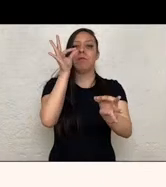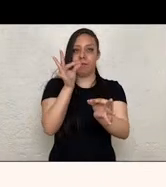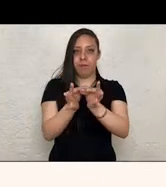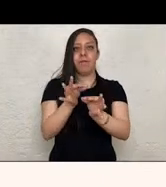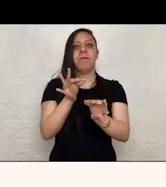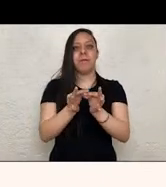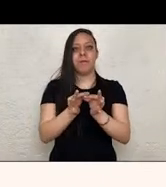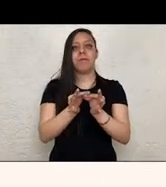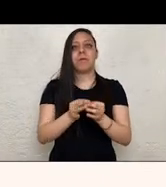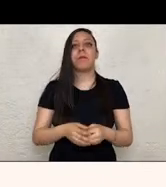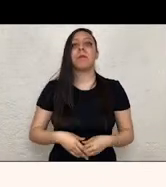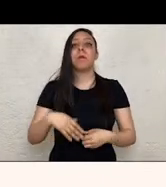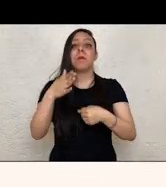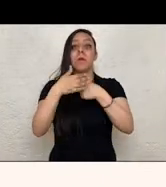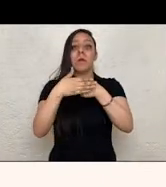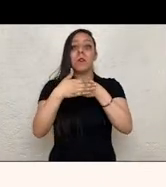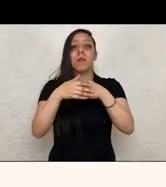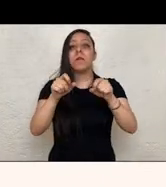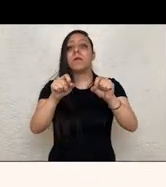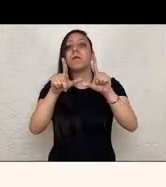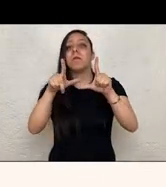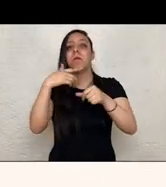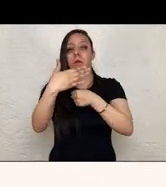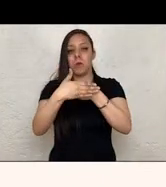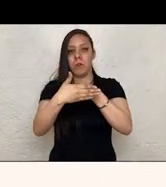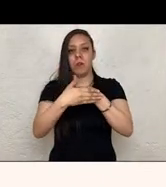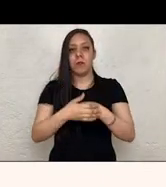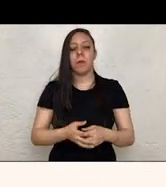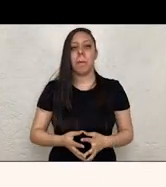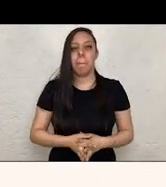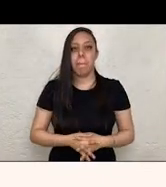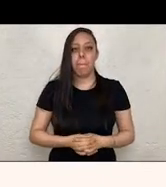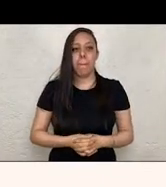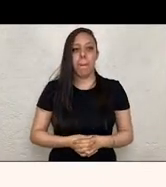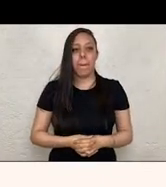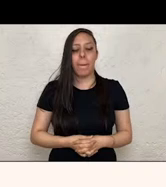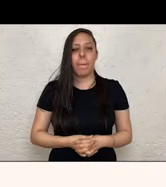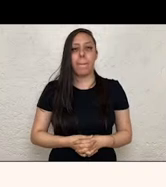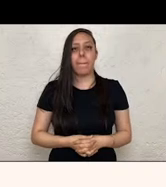Aquí está, perfecto. ¿Y el próximo?